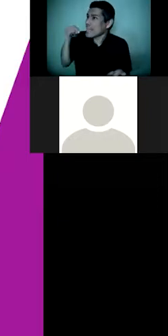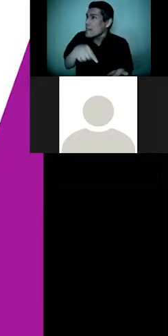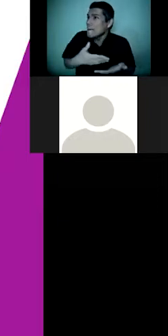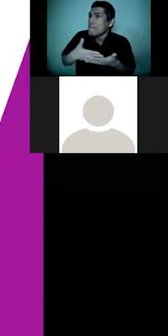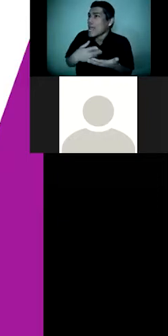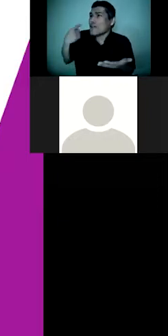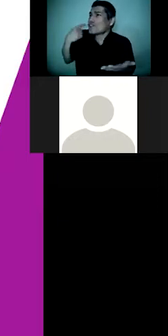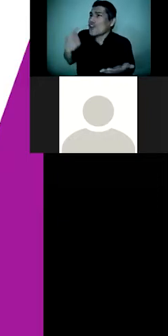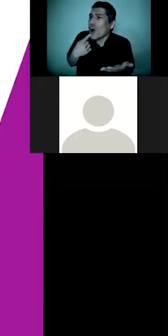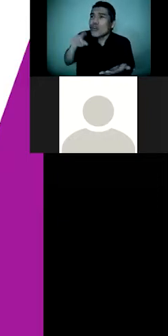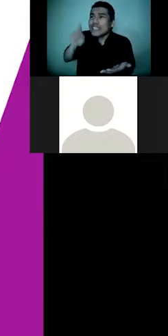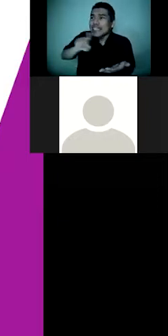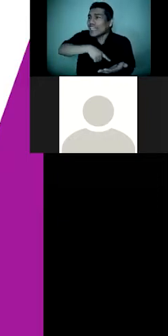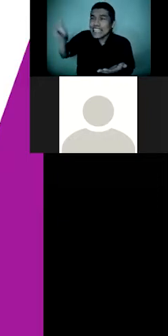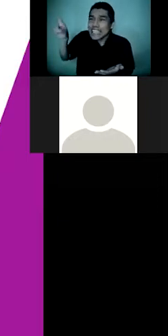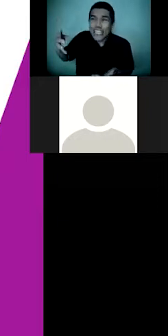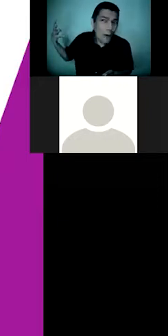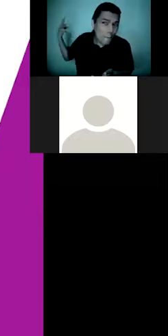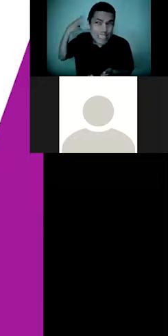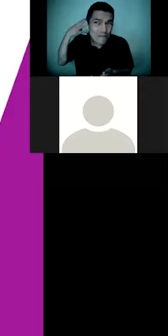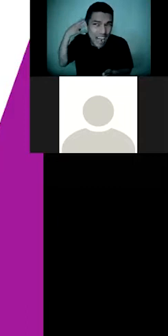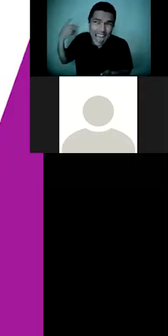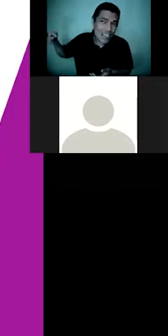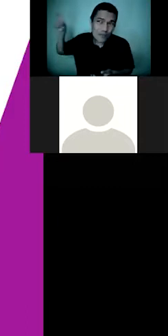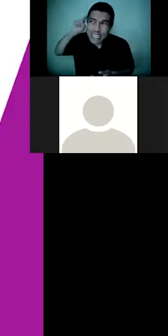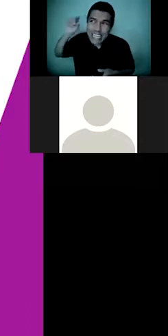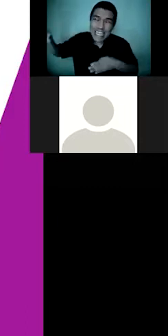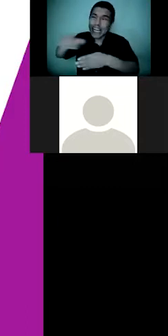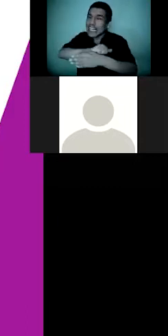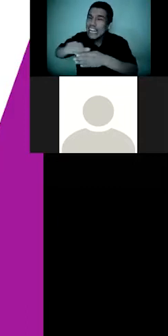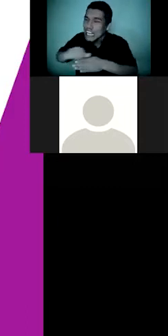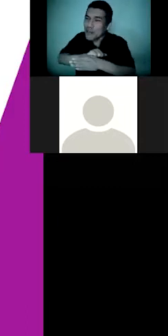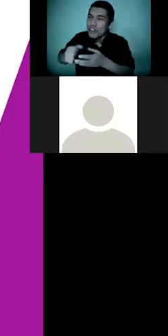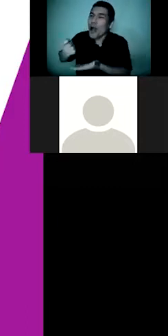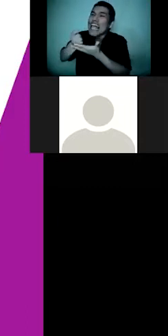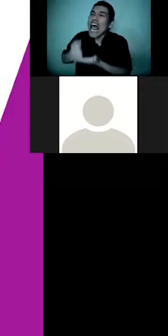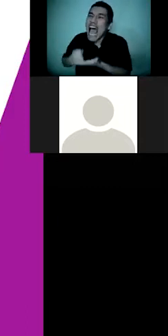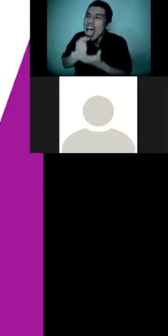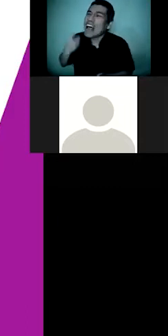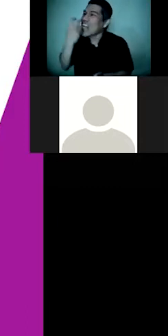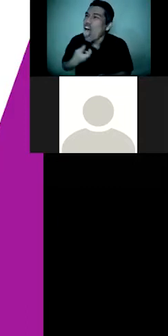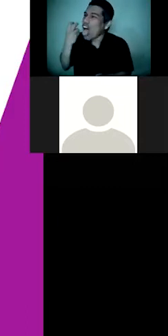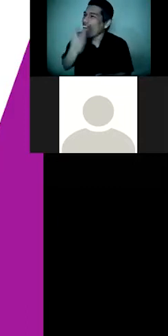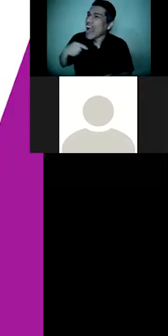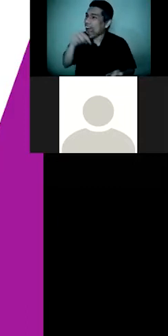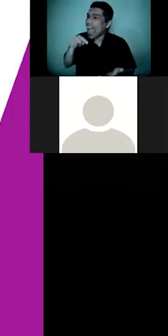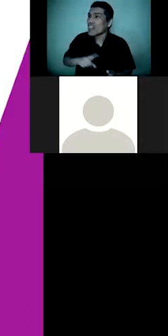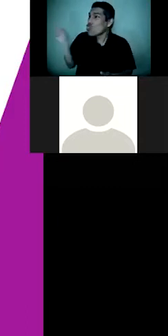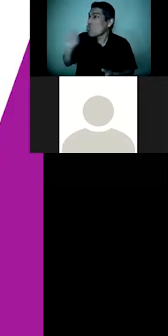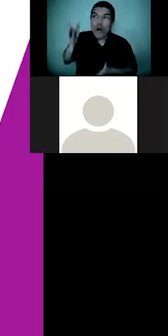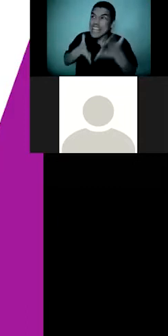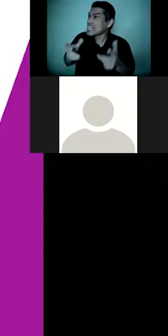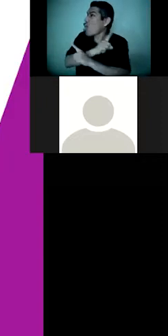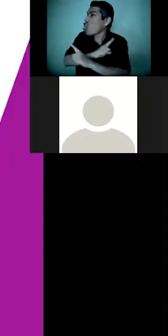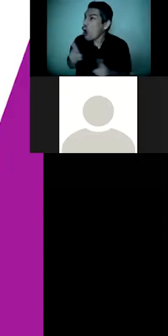decía? Ese bebé es sordo. No, necesita implantarlo, necesita ponerle y hacerle practicar la terapia del lenguaje para que